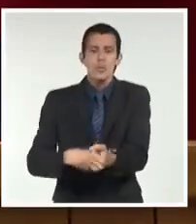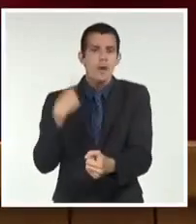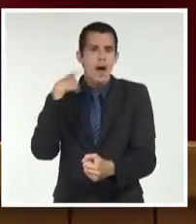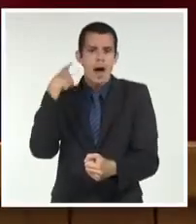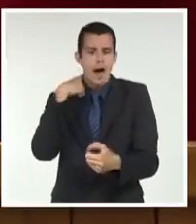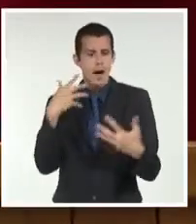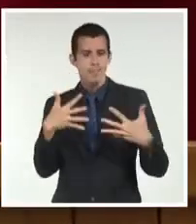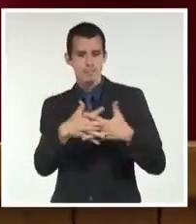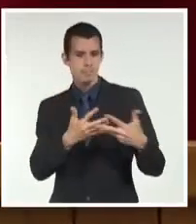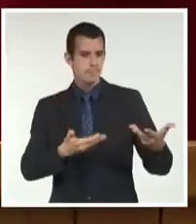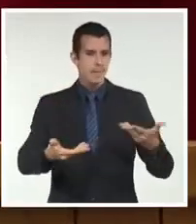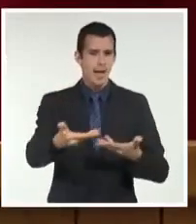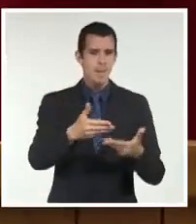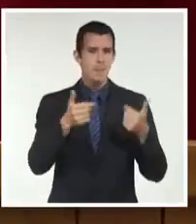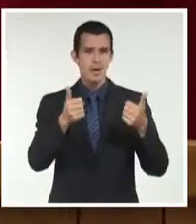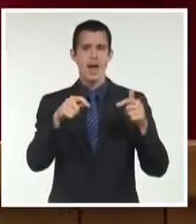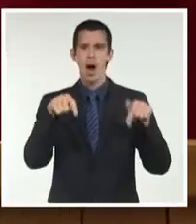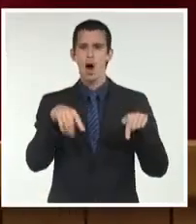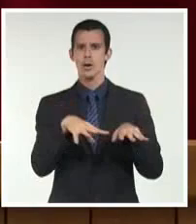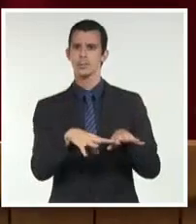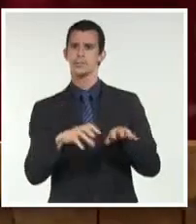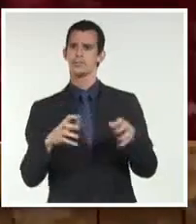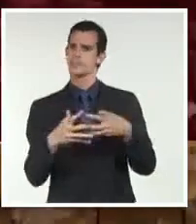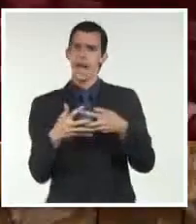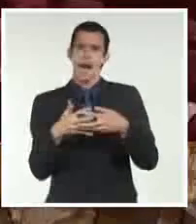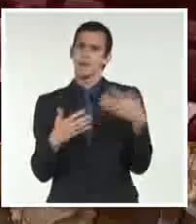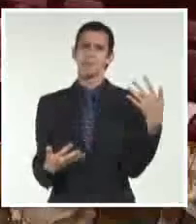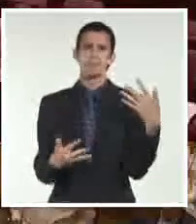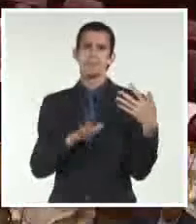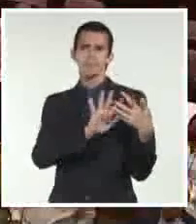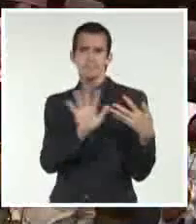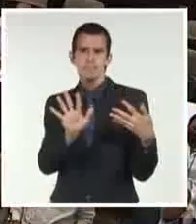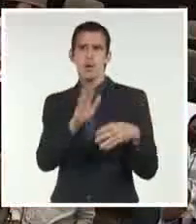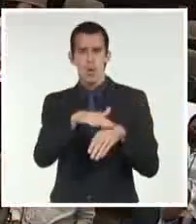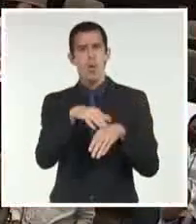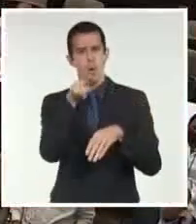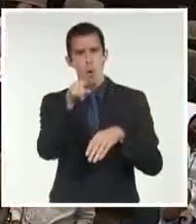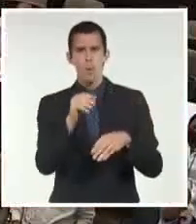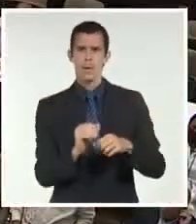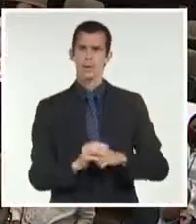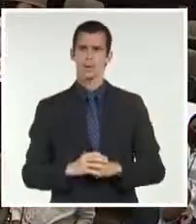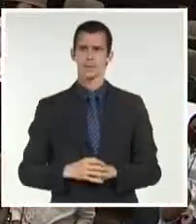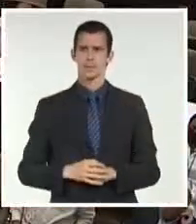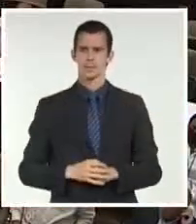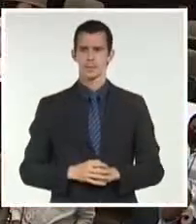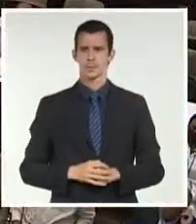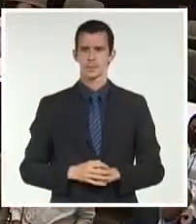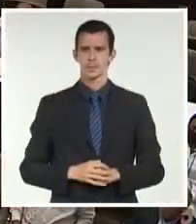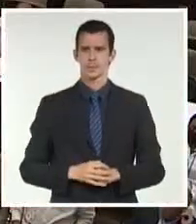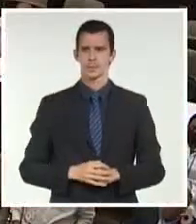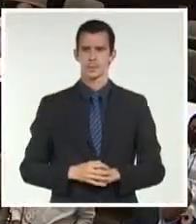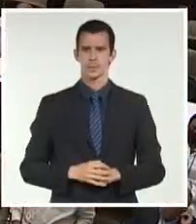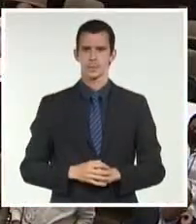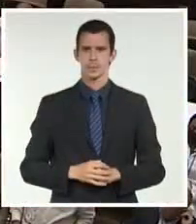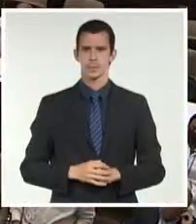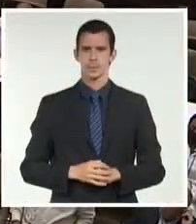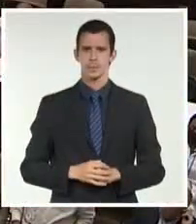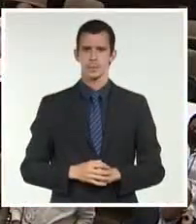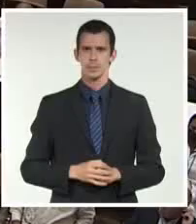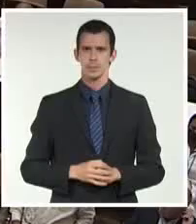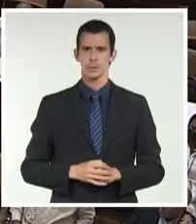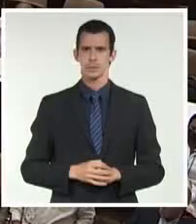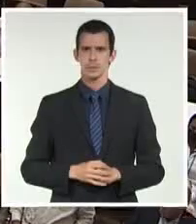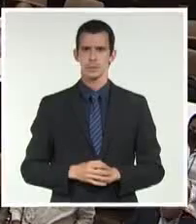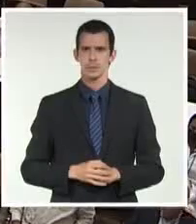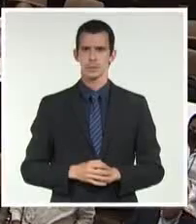relaciones productivas. Lo inaceptable es que el gobierno estadounidense se arroga unilateralmente y